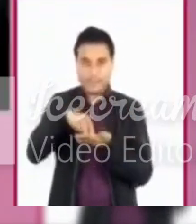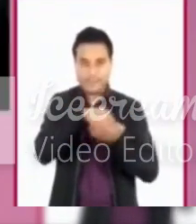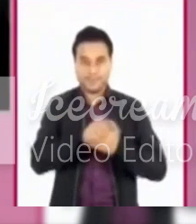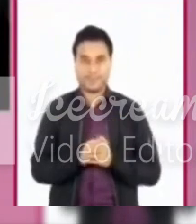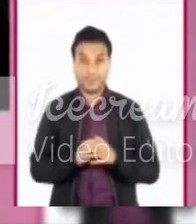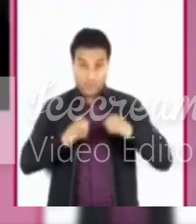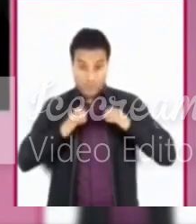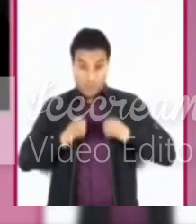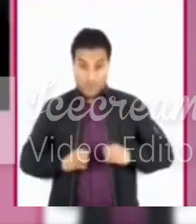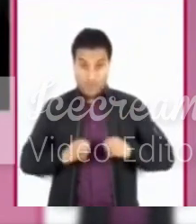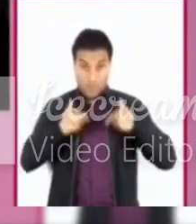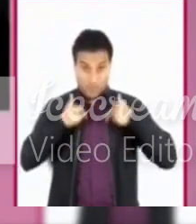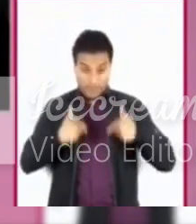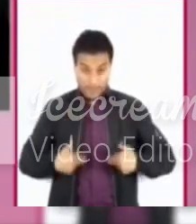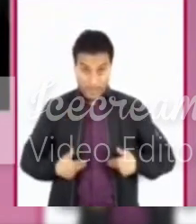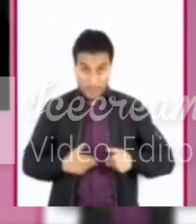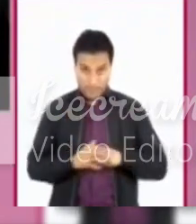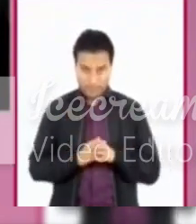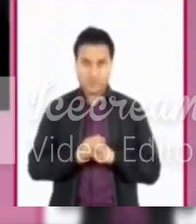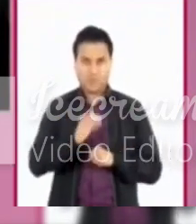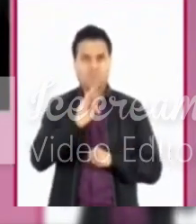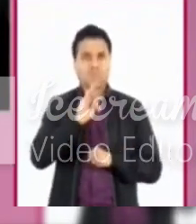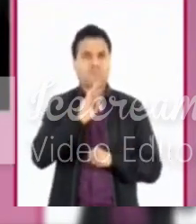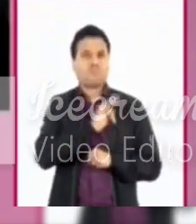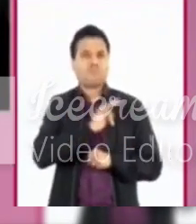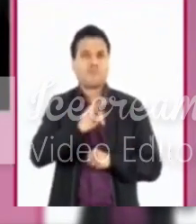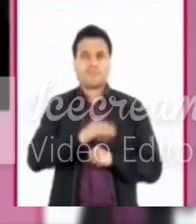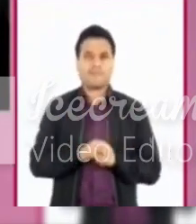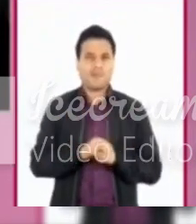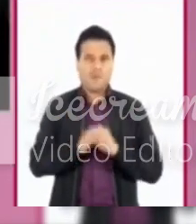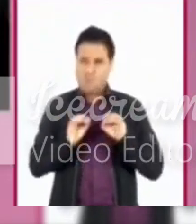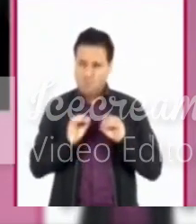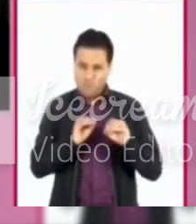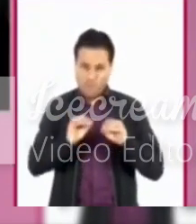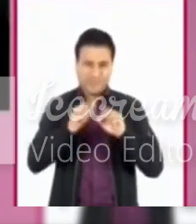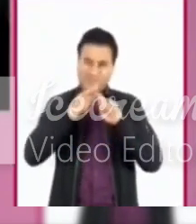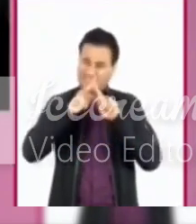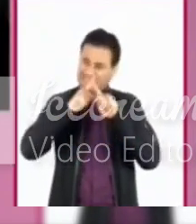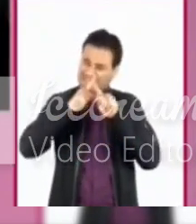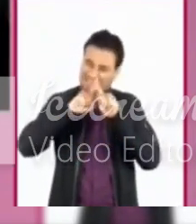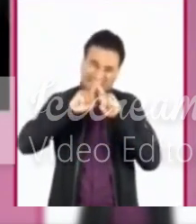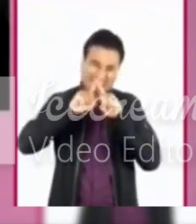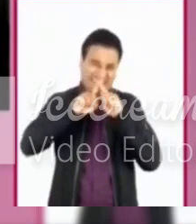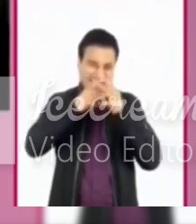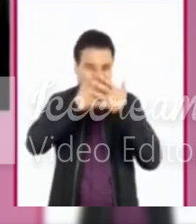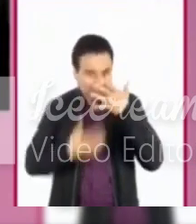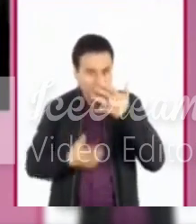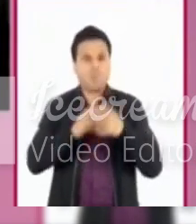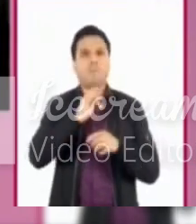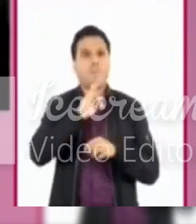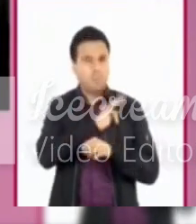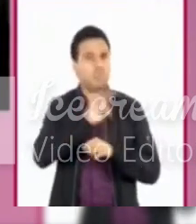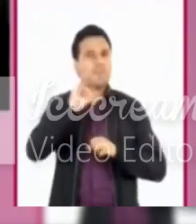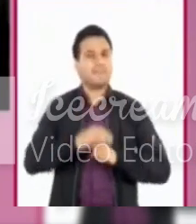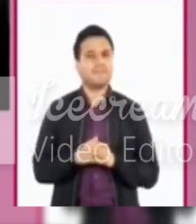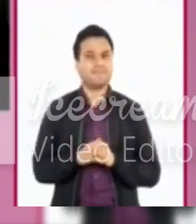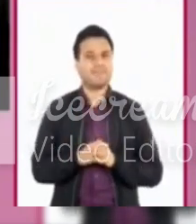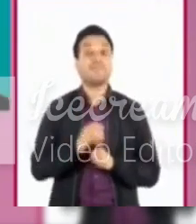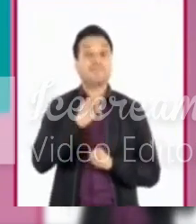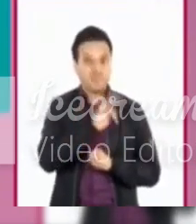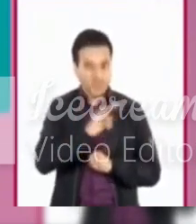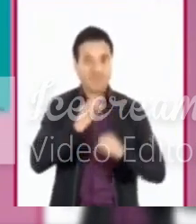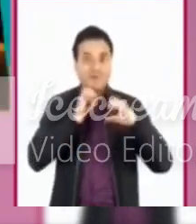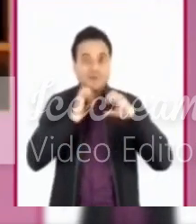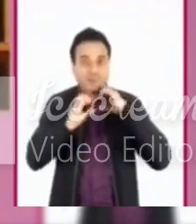El cuerpo humano tiene la capacidad de imitar una gran cantidad de movimientos. Y estos movimientos nos permiten